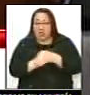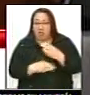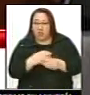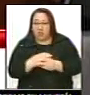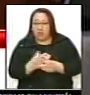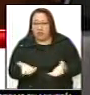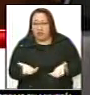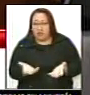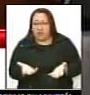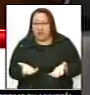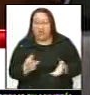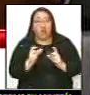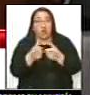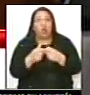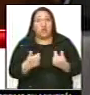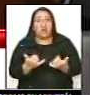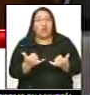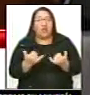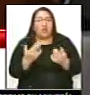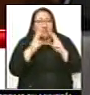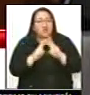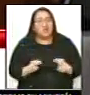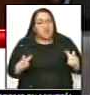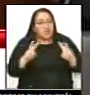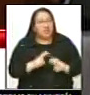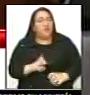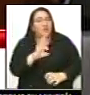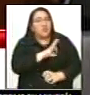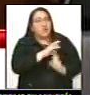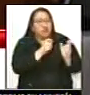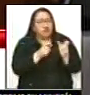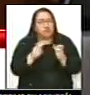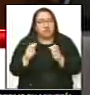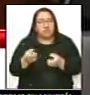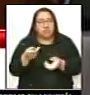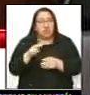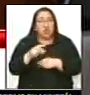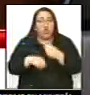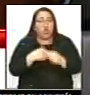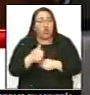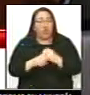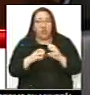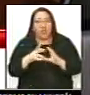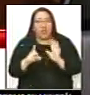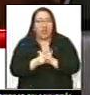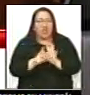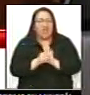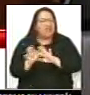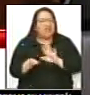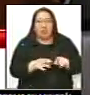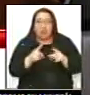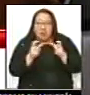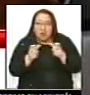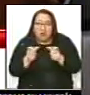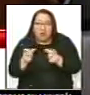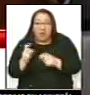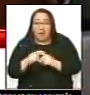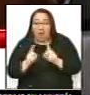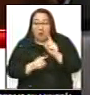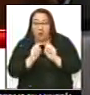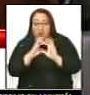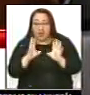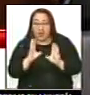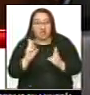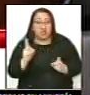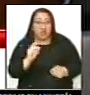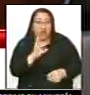entero. Los parlamentos hoy día investigan, fiscalizan, cada día legislan menos. Pero si algún día vamos a dejar de